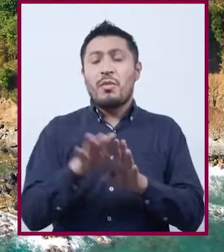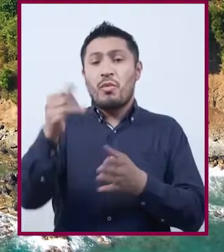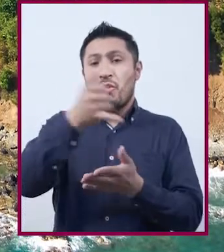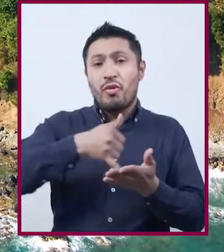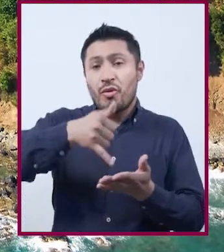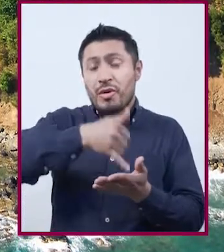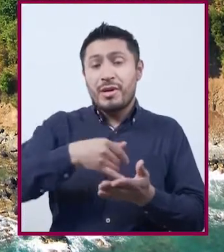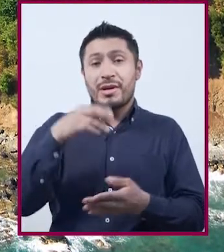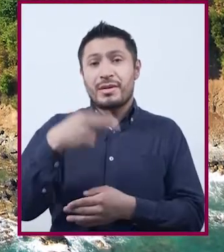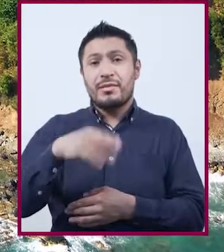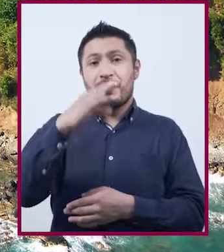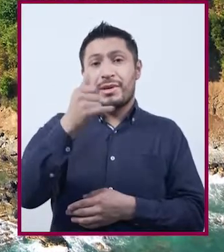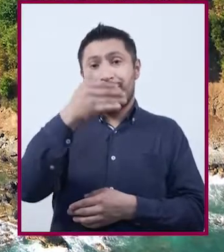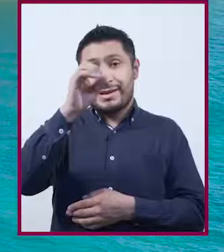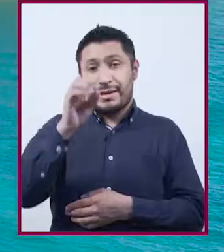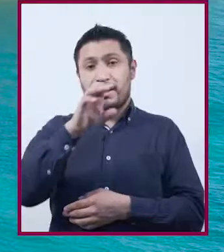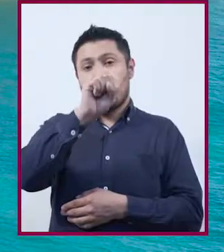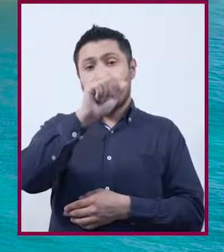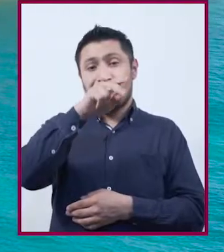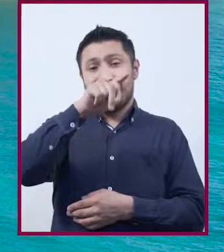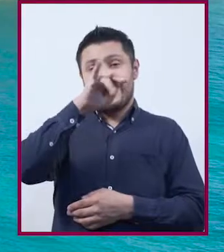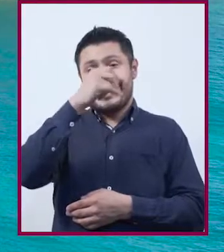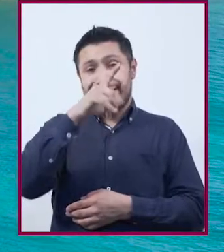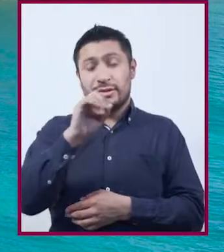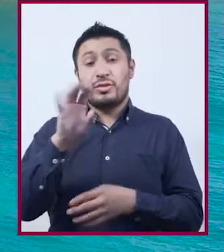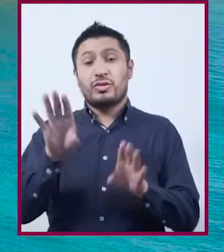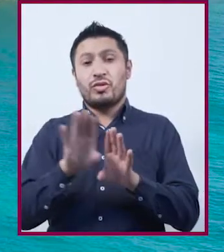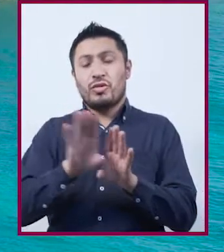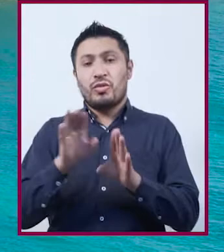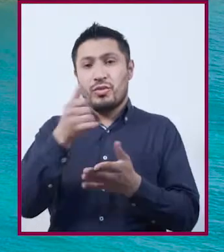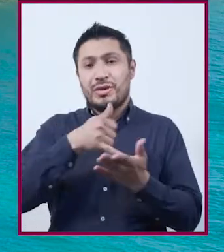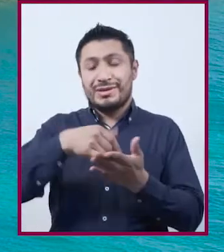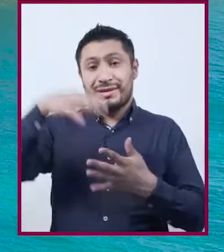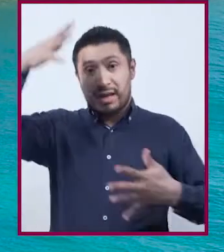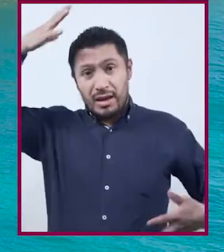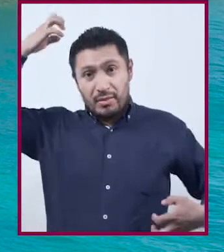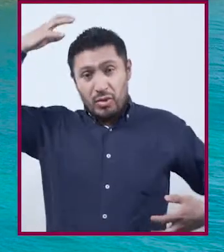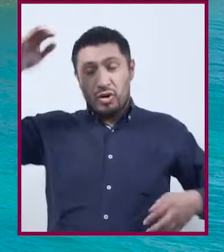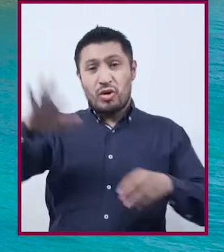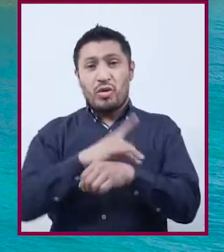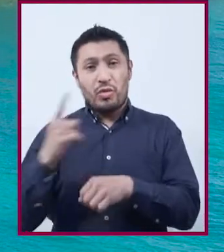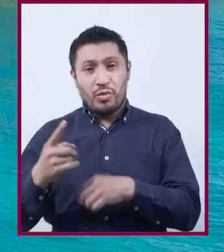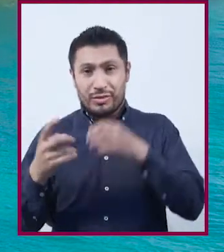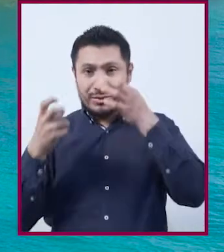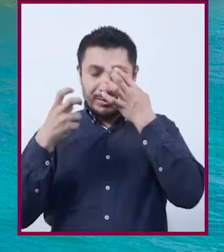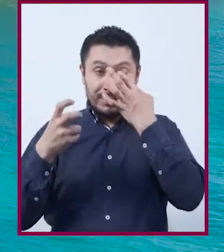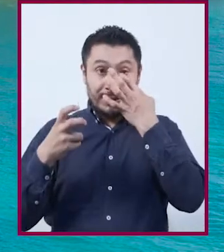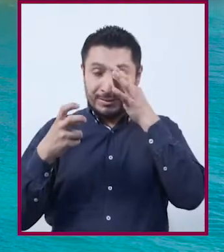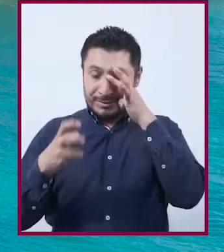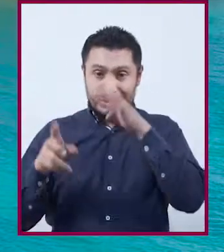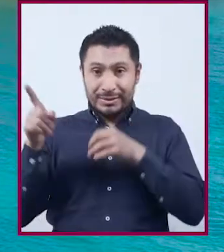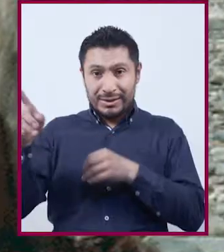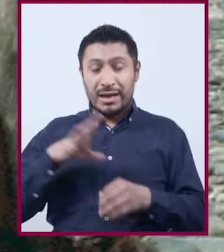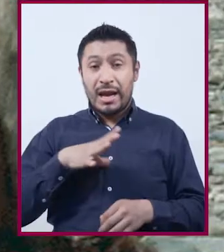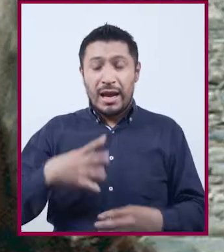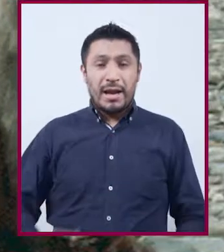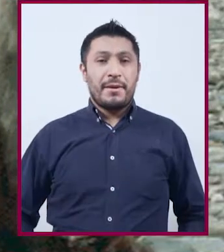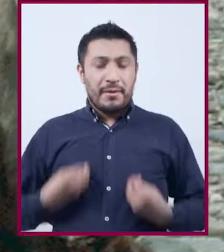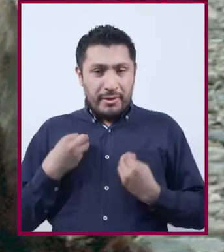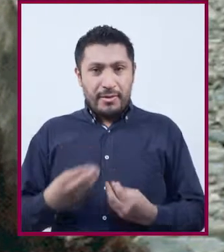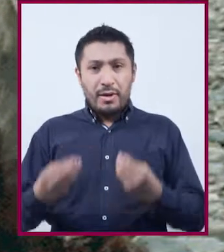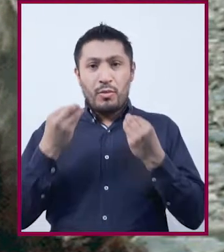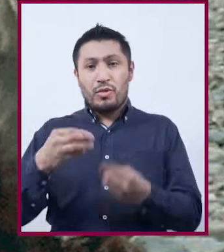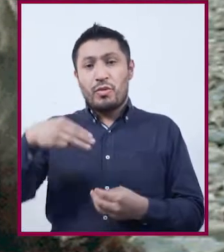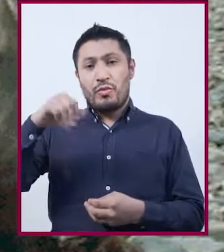una pequeña isla llamada Cayo Santiago, también conocida como la Isla de los Monos, porque, precisamente, se